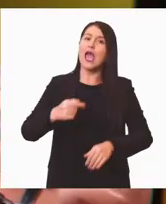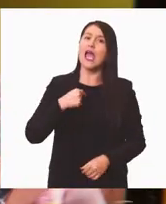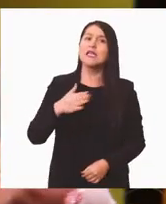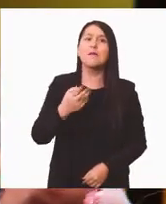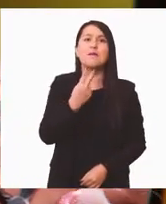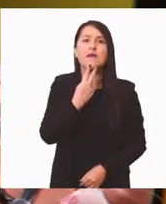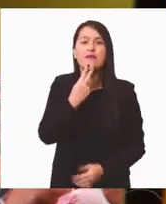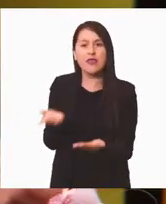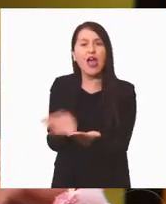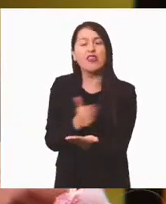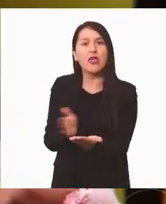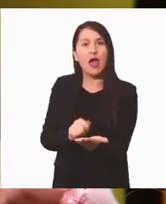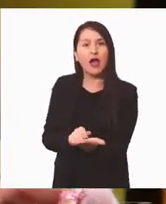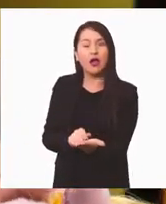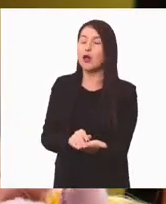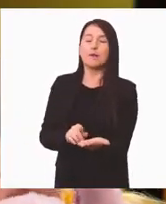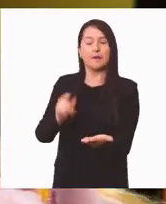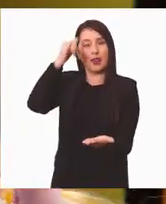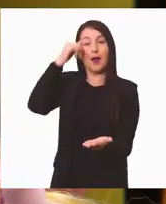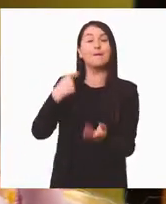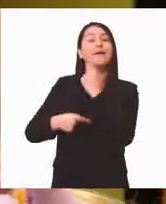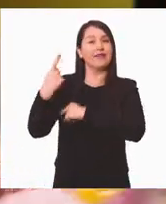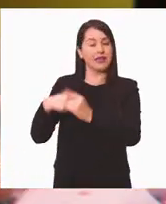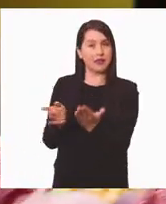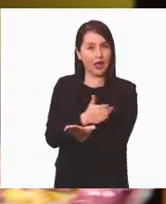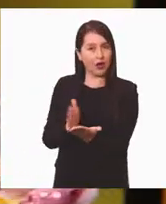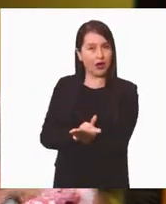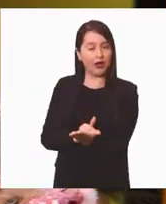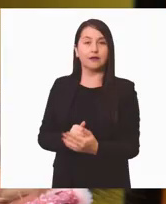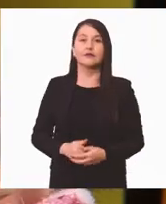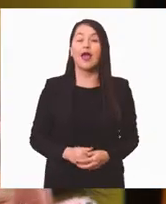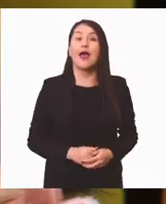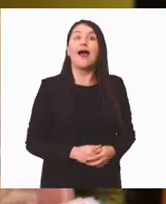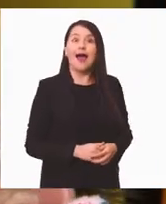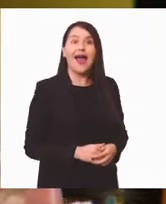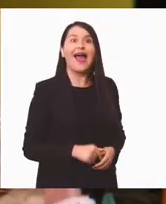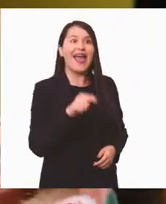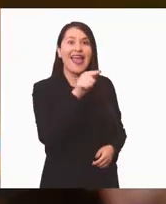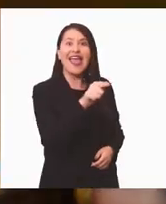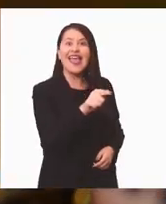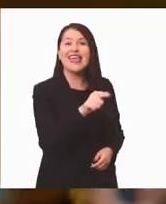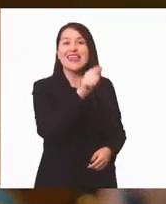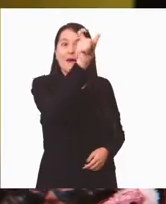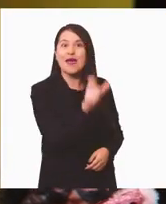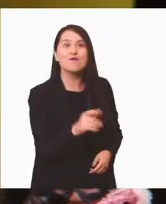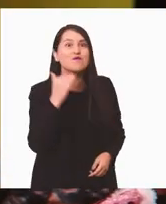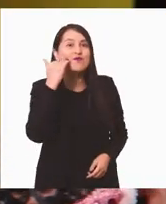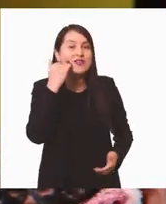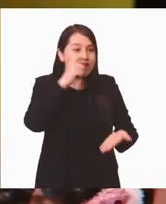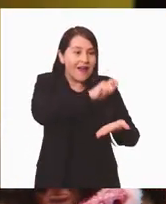diario de vida! Digo, mi bitácora. ¡Oh! ¡Ella es la autora del libro sagrado! ¡Puedo